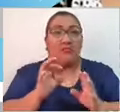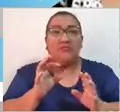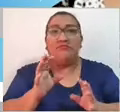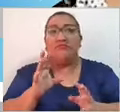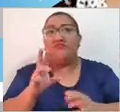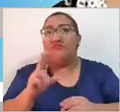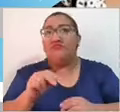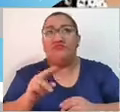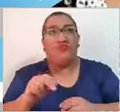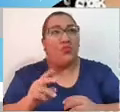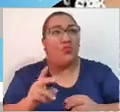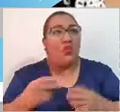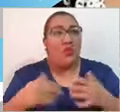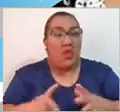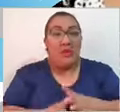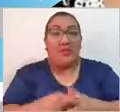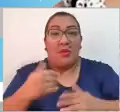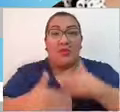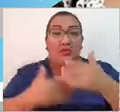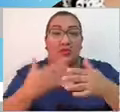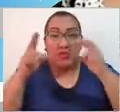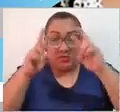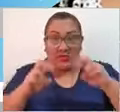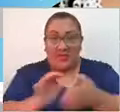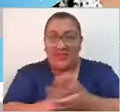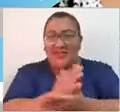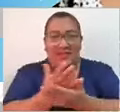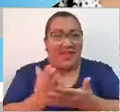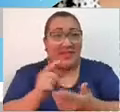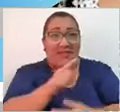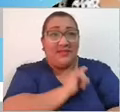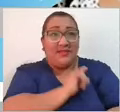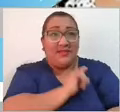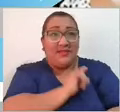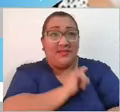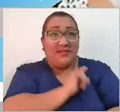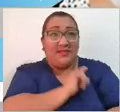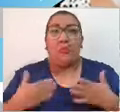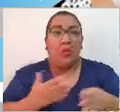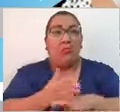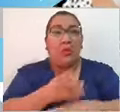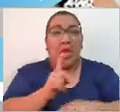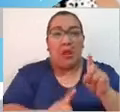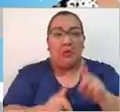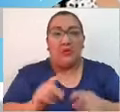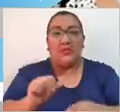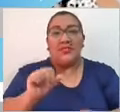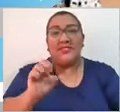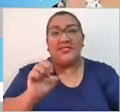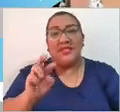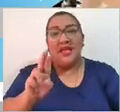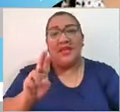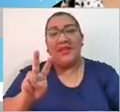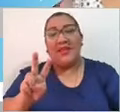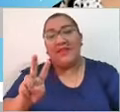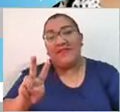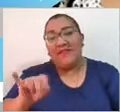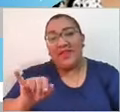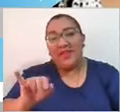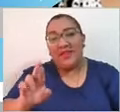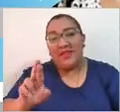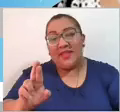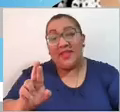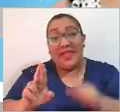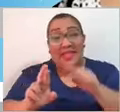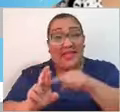no se ha iniciado proceso de investigación por parte de la entidad pública, se puede acudir en este caso a servir, porque también fiscaliza el